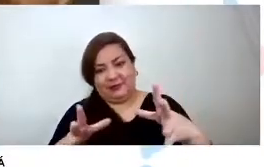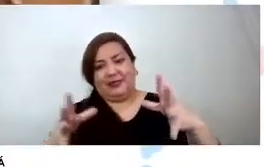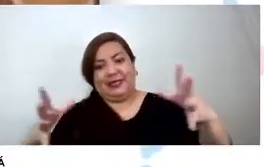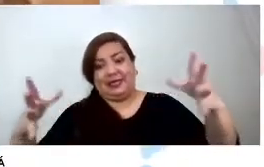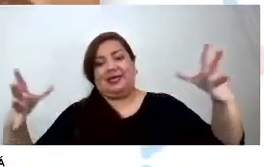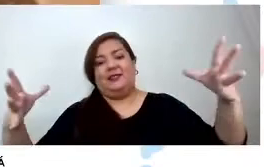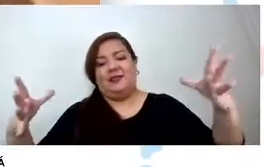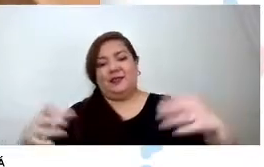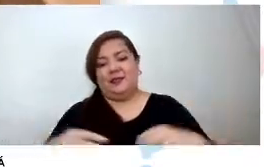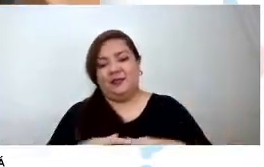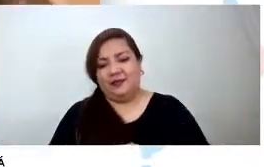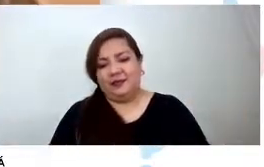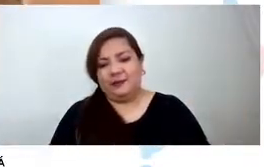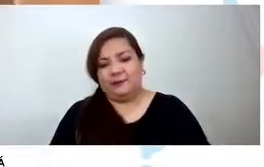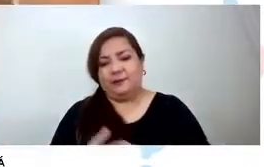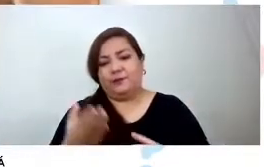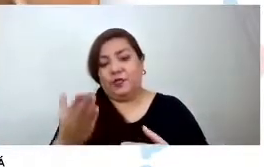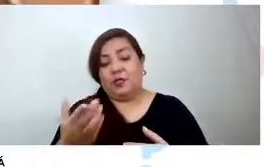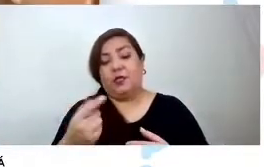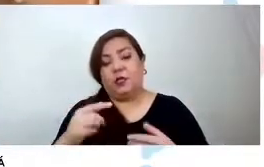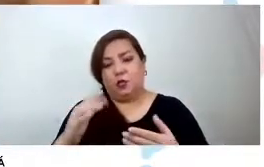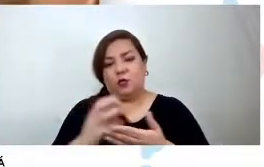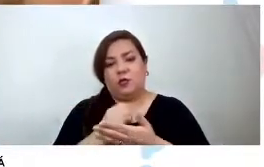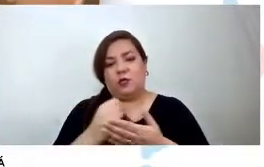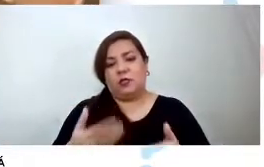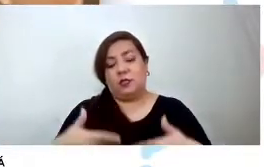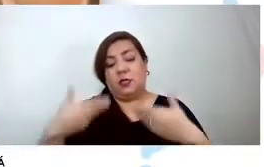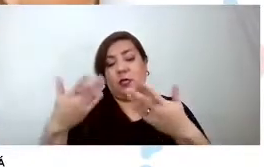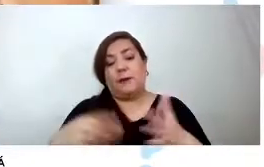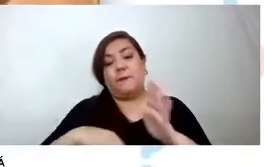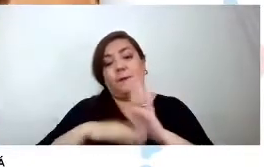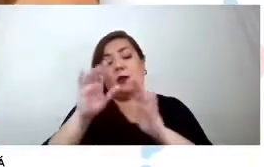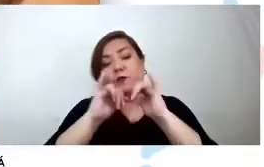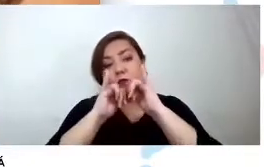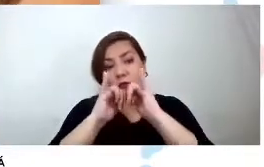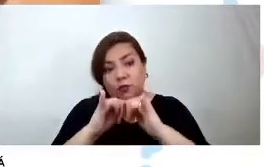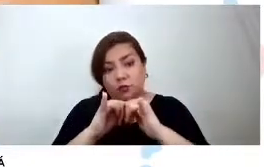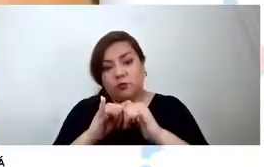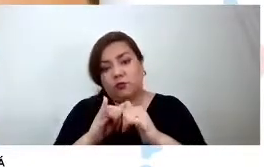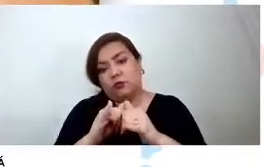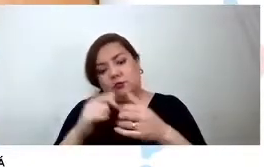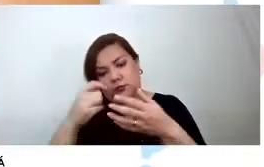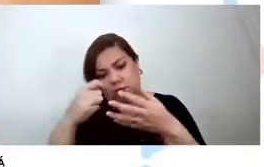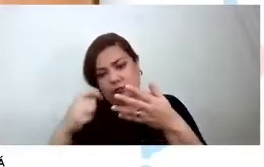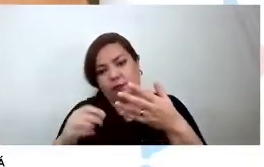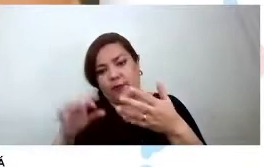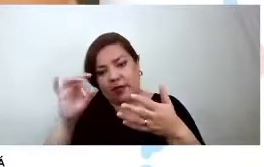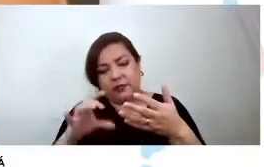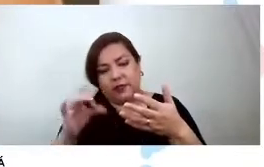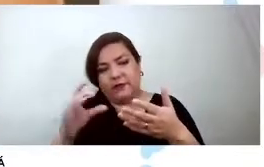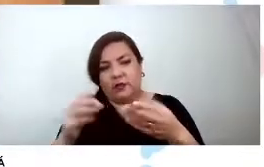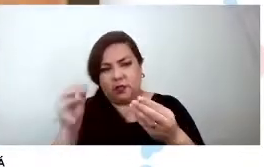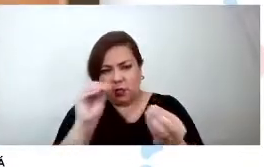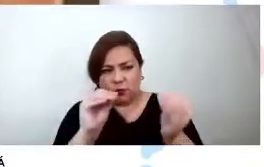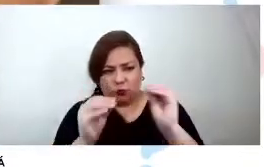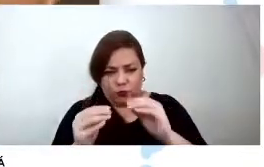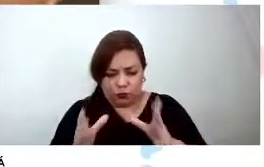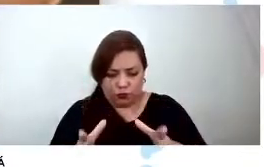y que logra también a ellos entregar mayores antecedentes diagnósticos de la